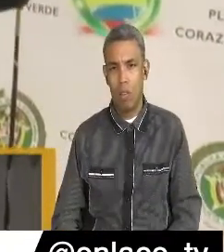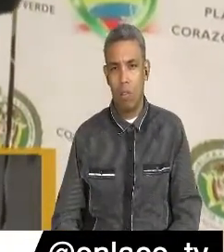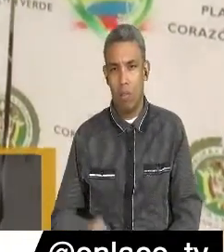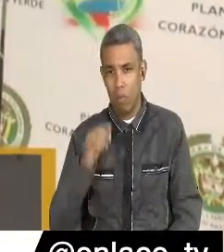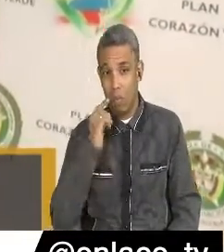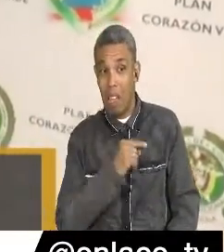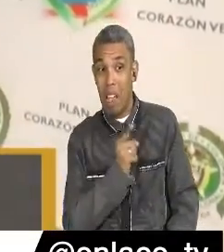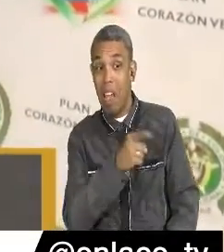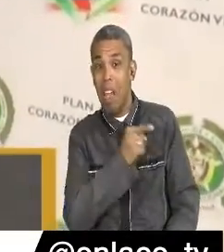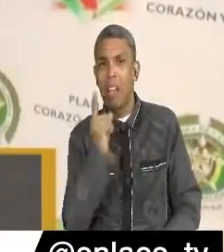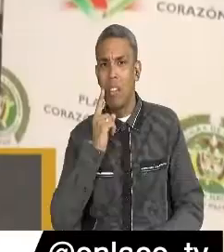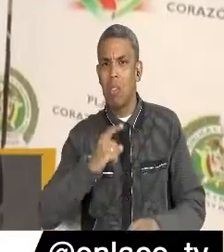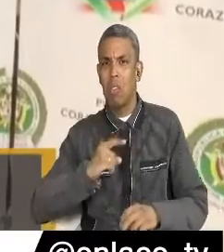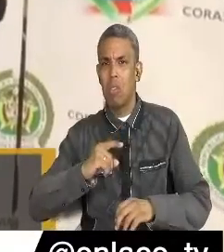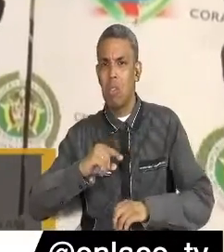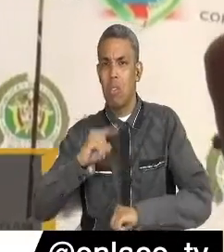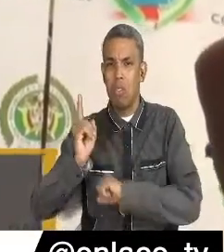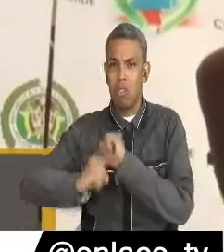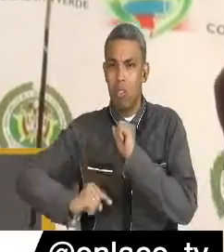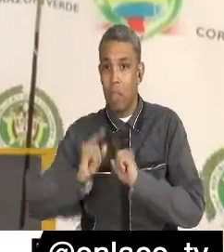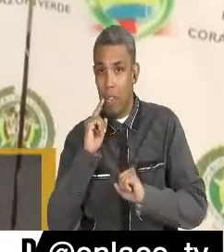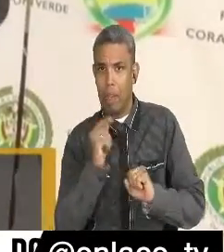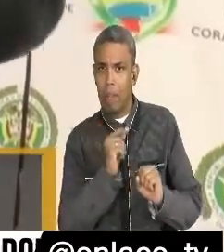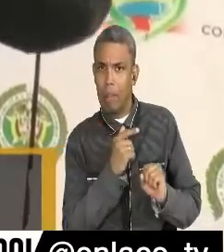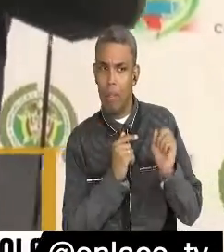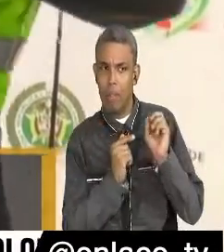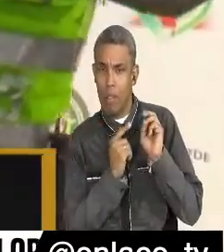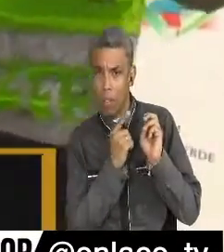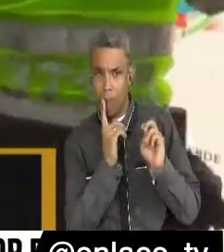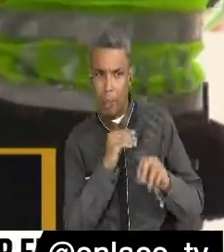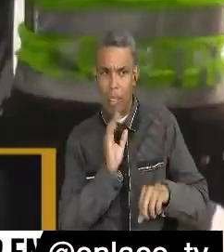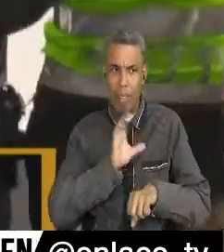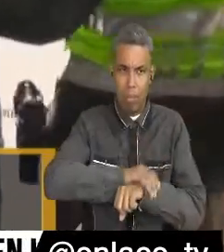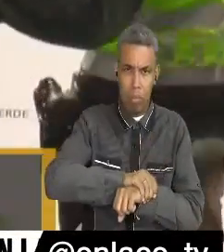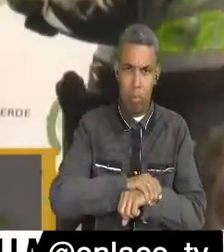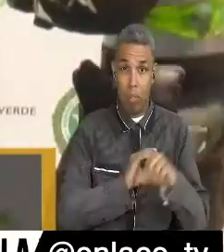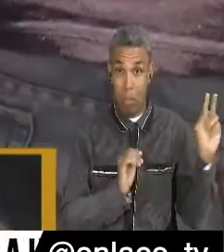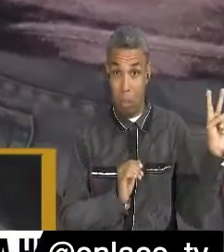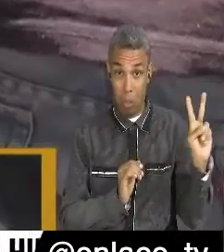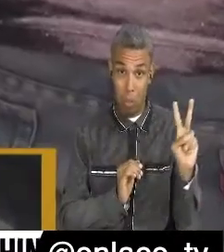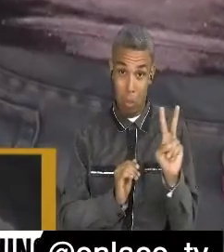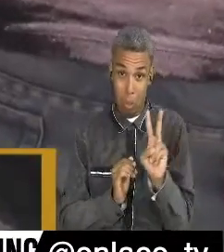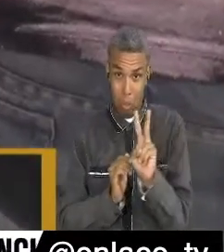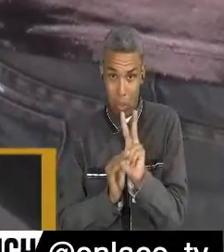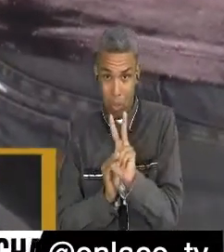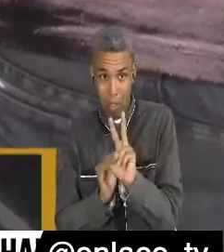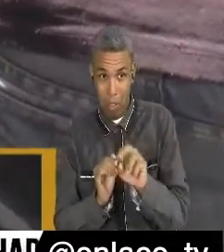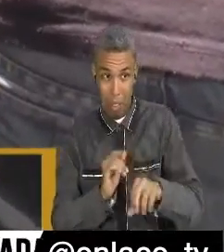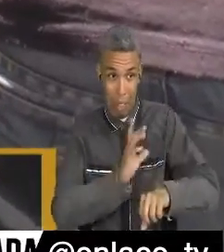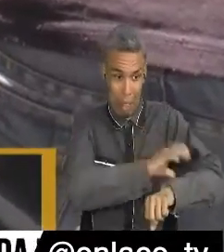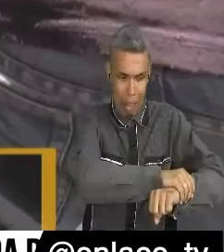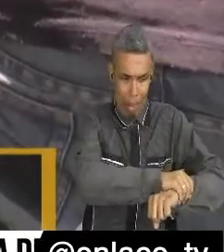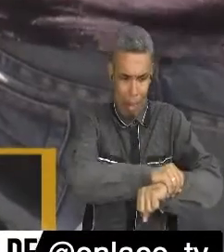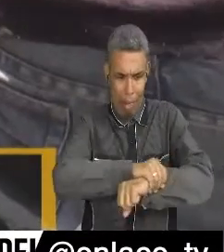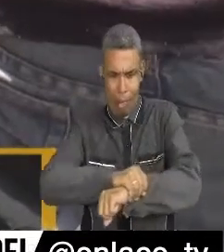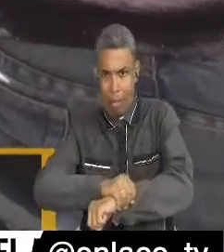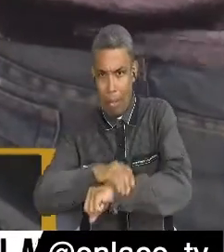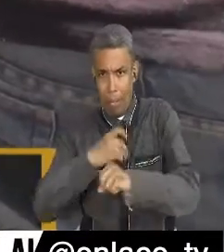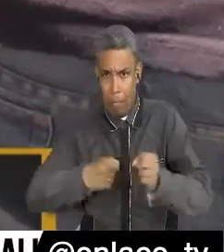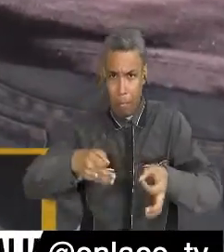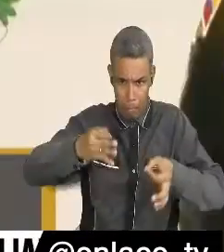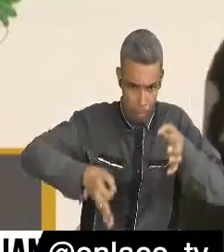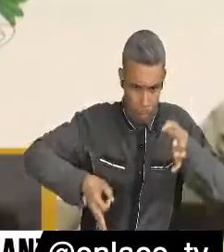indicados, le hacen el proceso de inicialización. Y aparte de eso, para la juez, cuando hacen todo, que lo